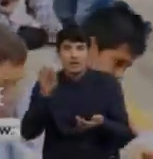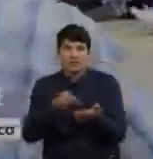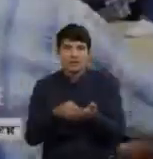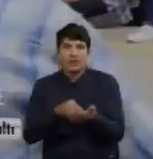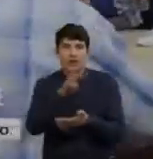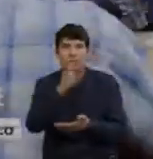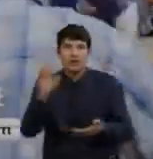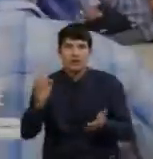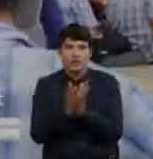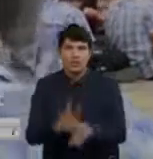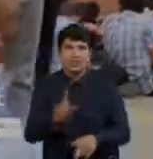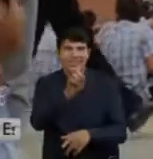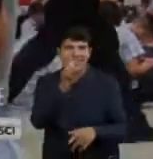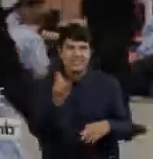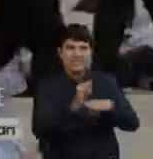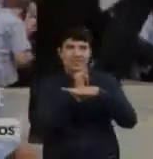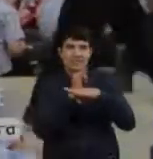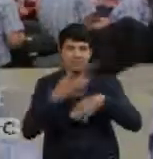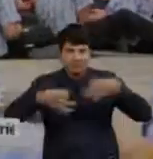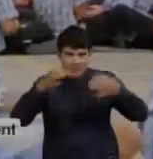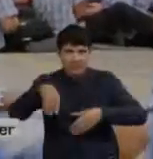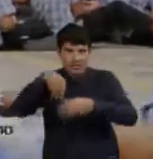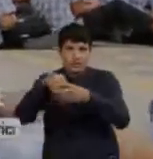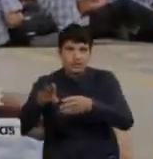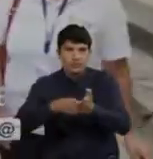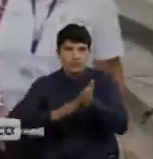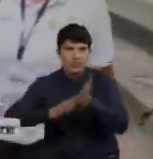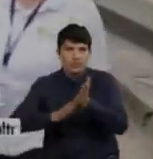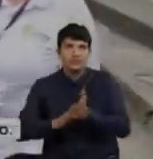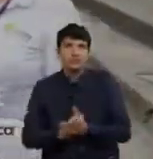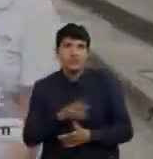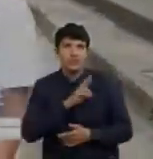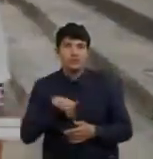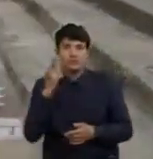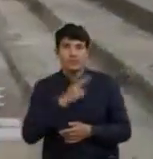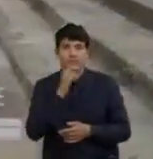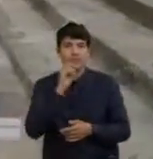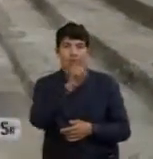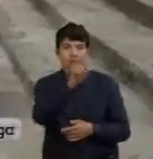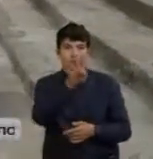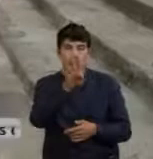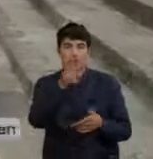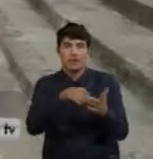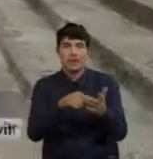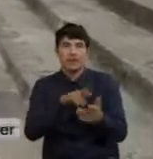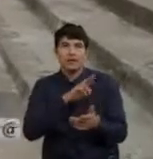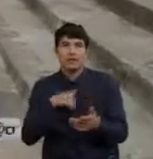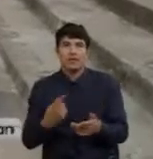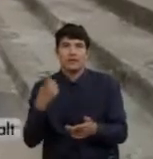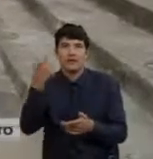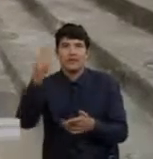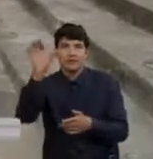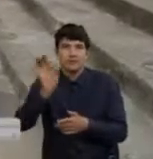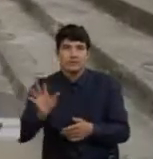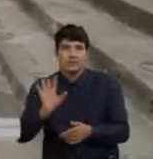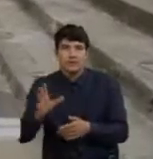alumnos de las 16 instituciones oficiales del municipio tuvimos el compromiso entregar a 14.400 ya tan sólo nos falta un 10% de esta